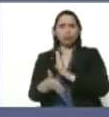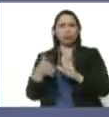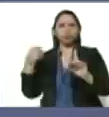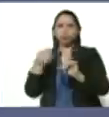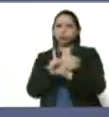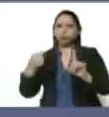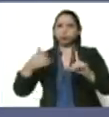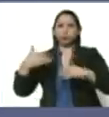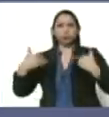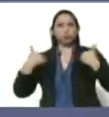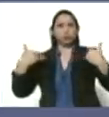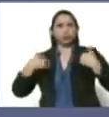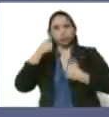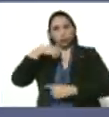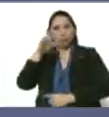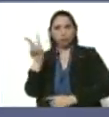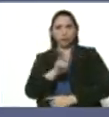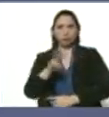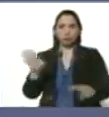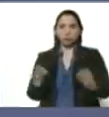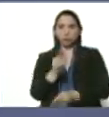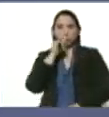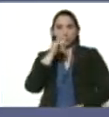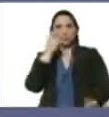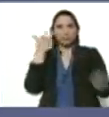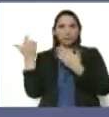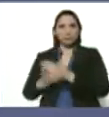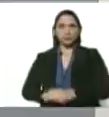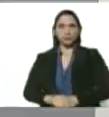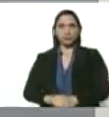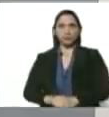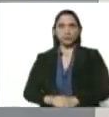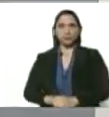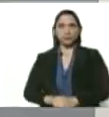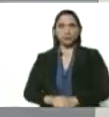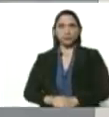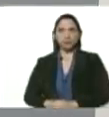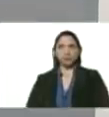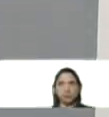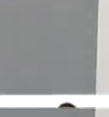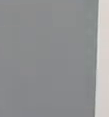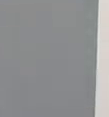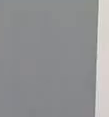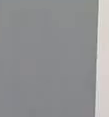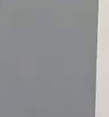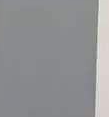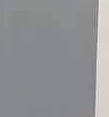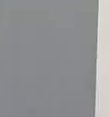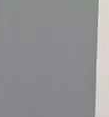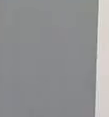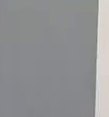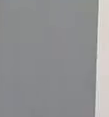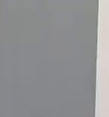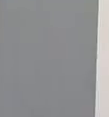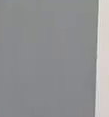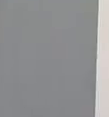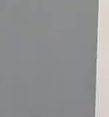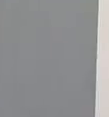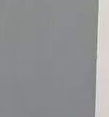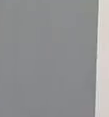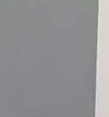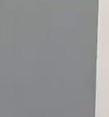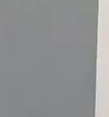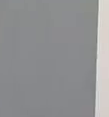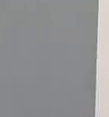sufre el pueblo de Venezuela. Con esta información vamos a devolver el pase al estudio. Adelante. Agradecemos a Indira López desde la sala de prensa Simón Bolívar